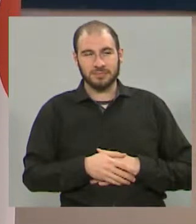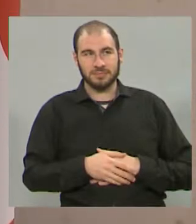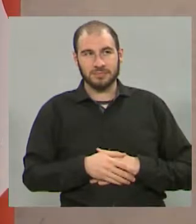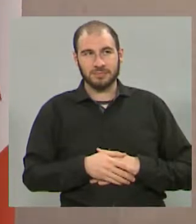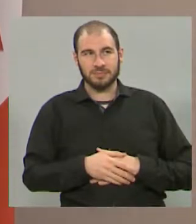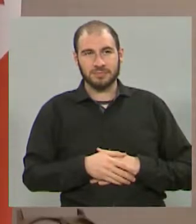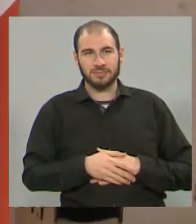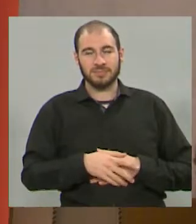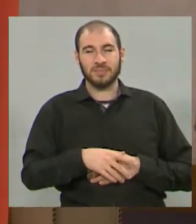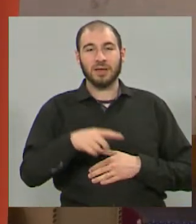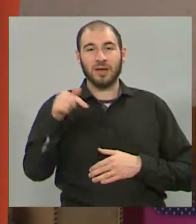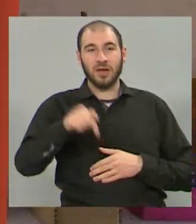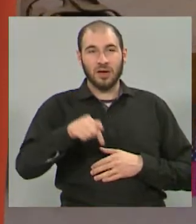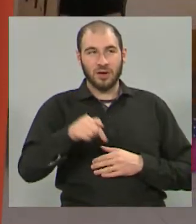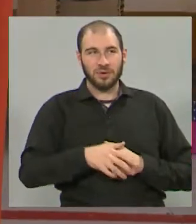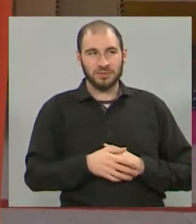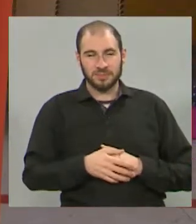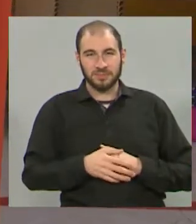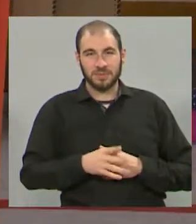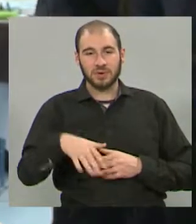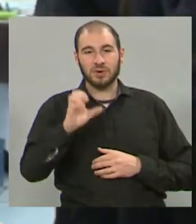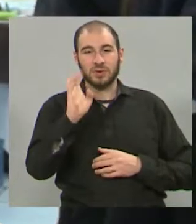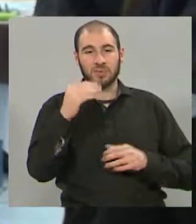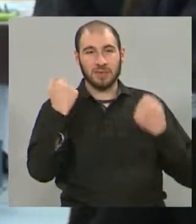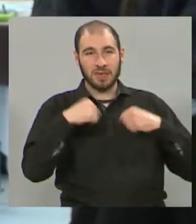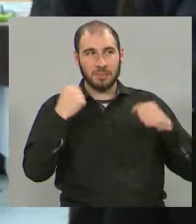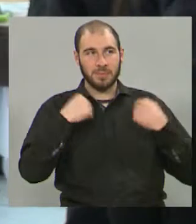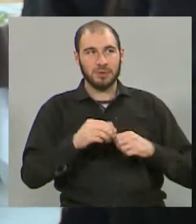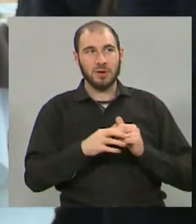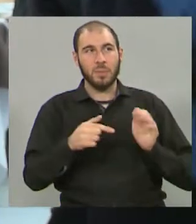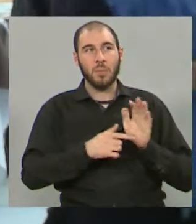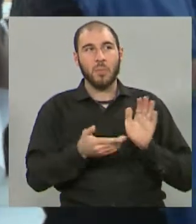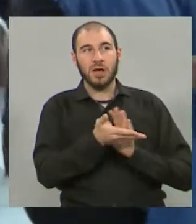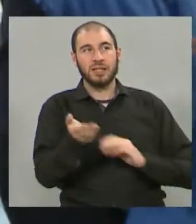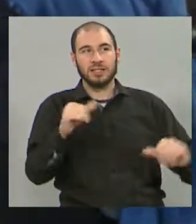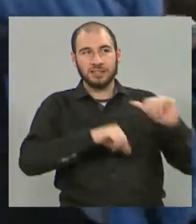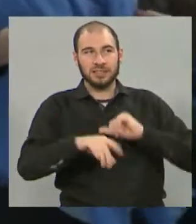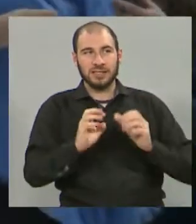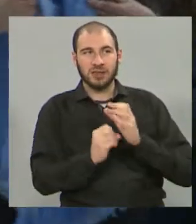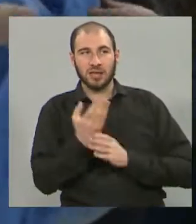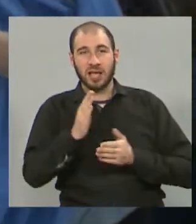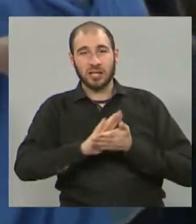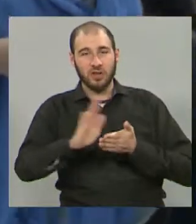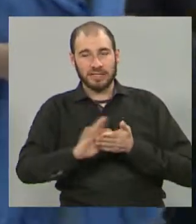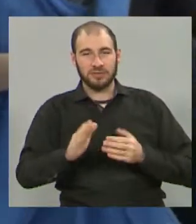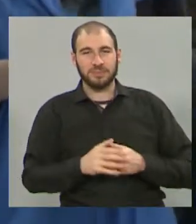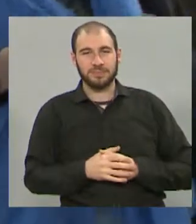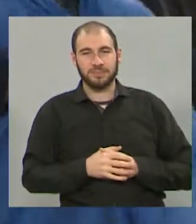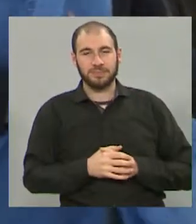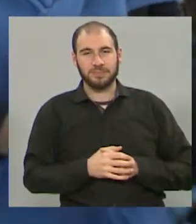bueno hoy tenemos aquí en el club de deportes la muestra de ciencia tecnología e innovación